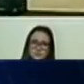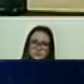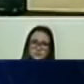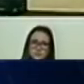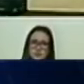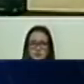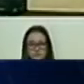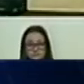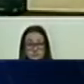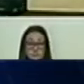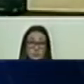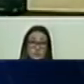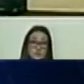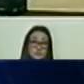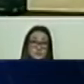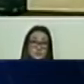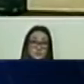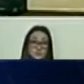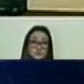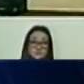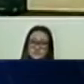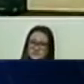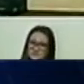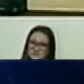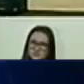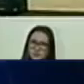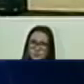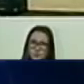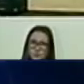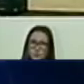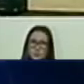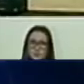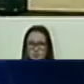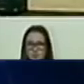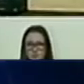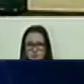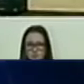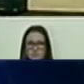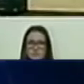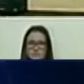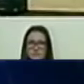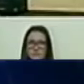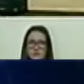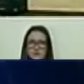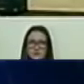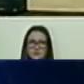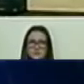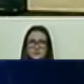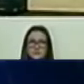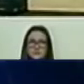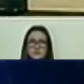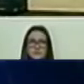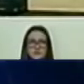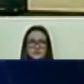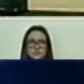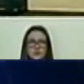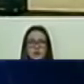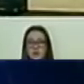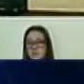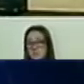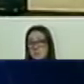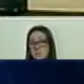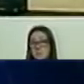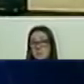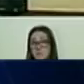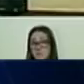nosotros responderíamos. Y tenga la seguridad, se lo digo con mucha humildad, pero con mucha firmeza, que Venezuela no se quedaría de brazos